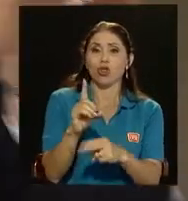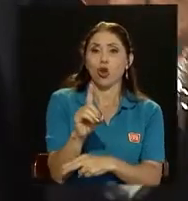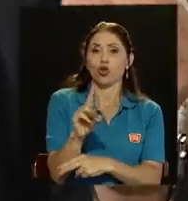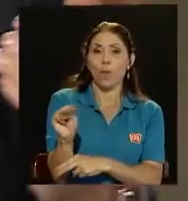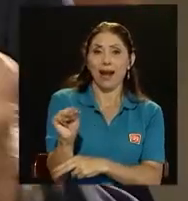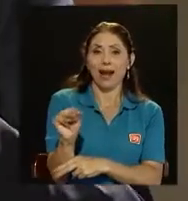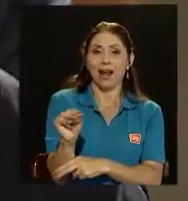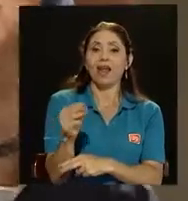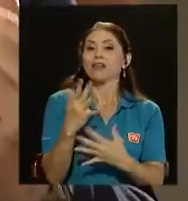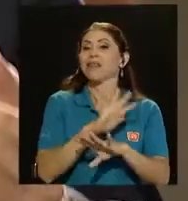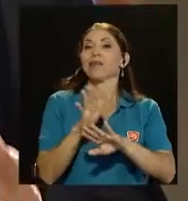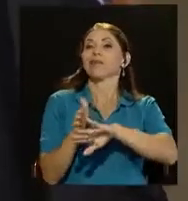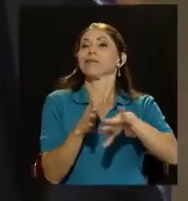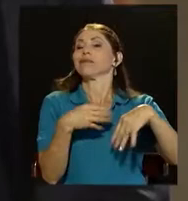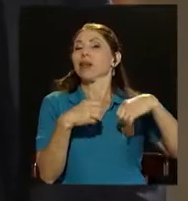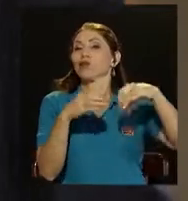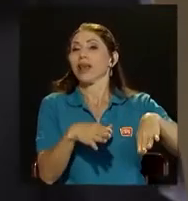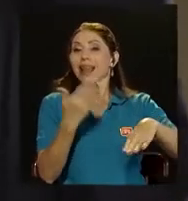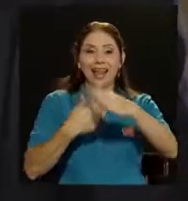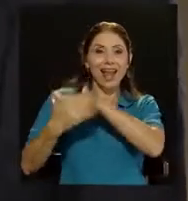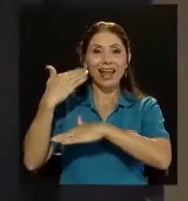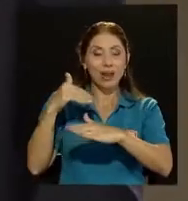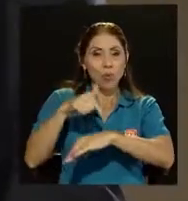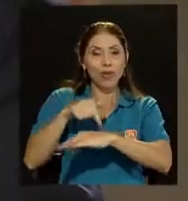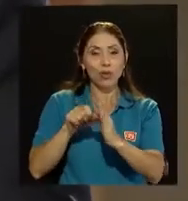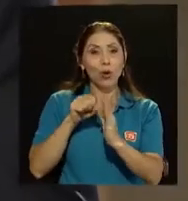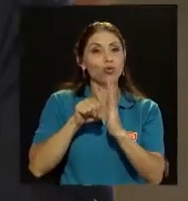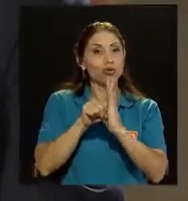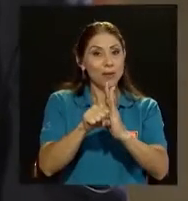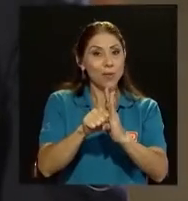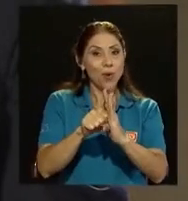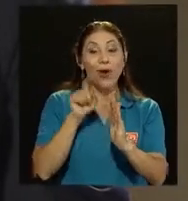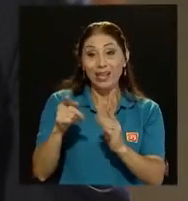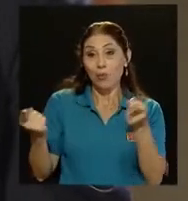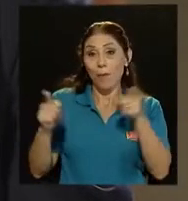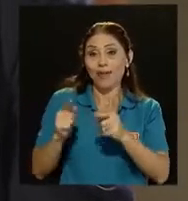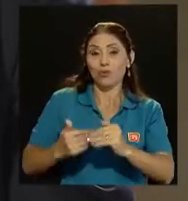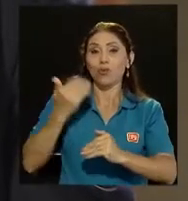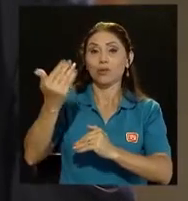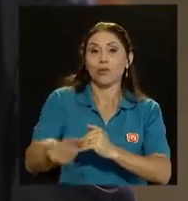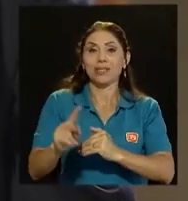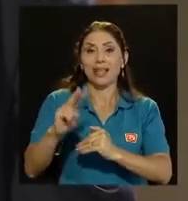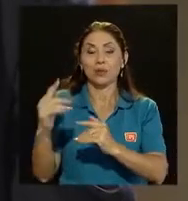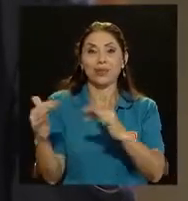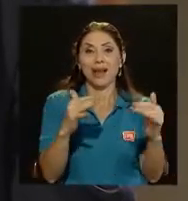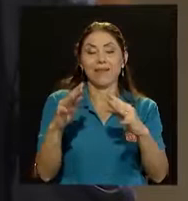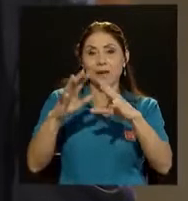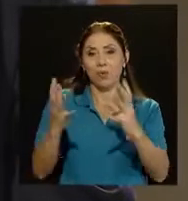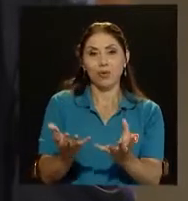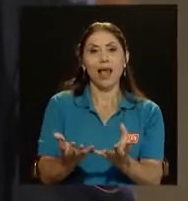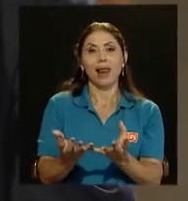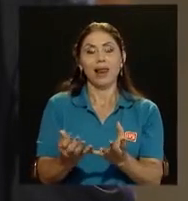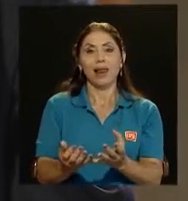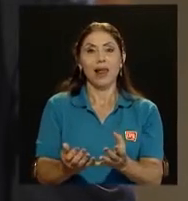era un símbolo de bienestar después de la Segunda Guerra Mundial para la gran mayoría